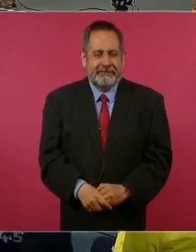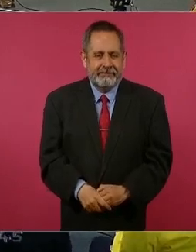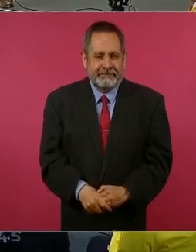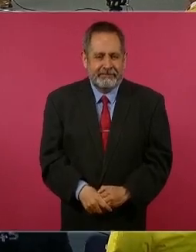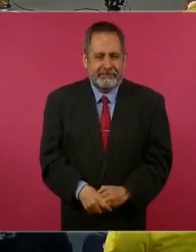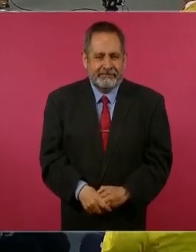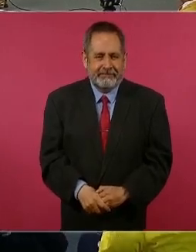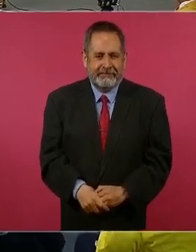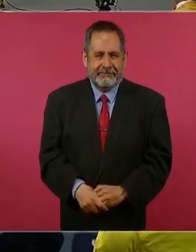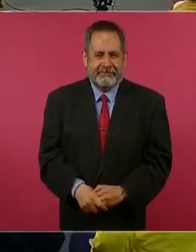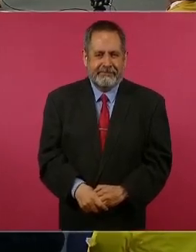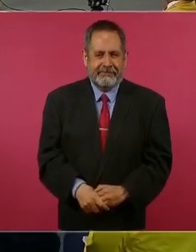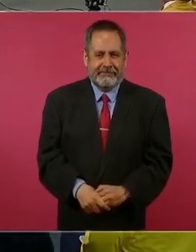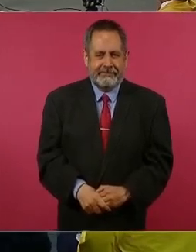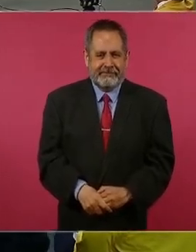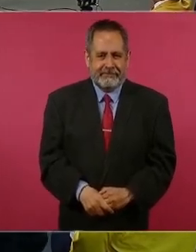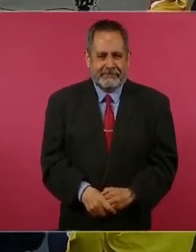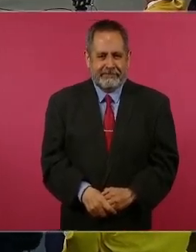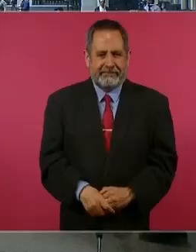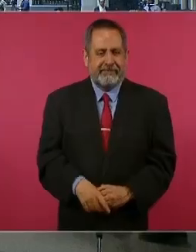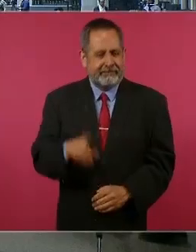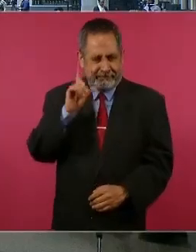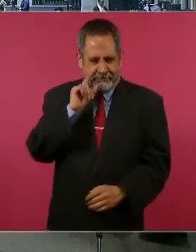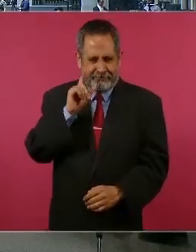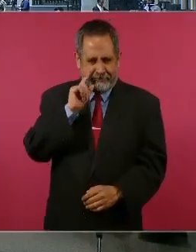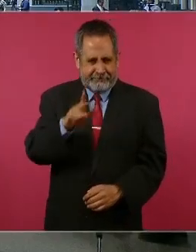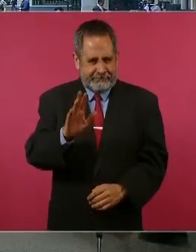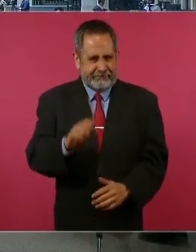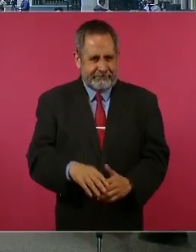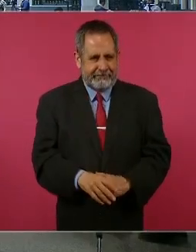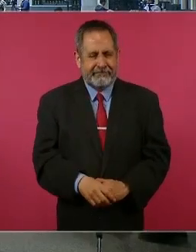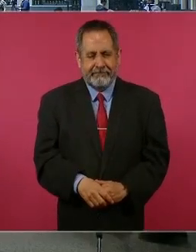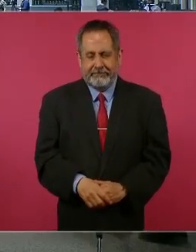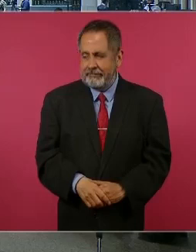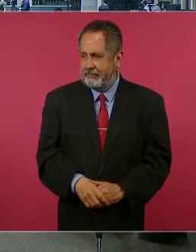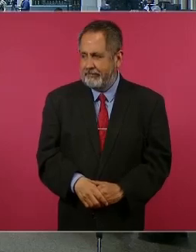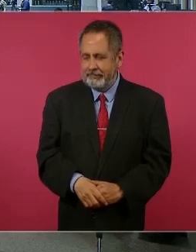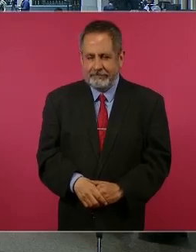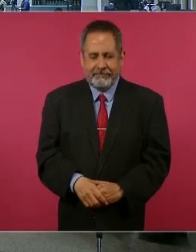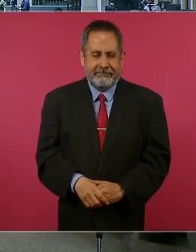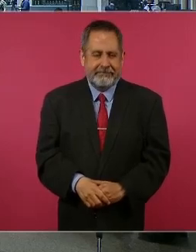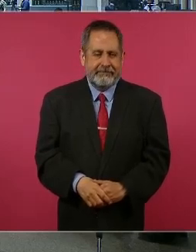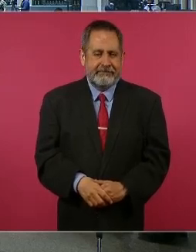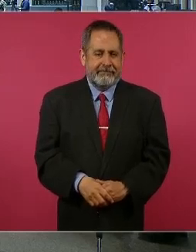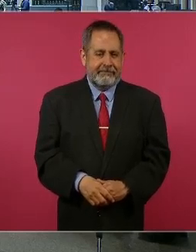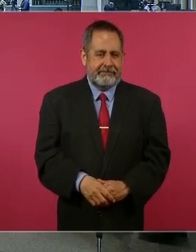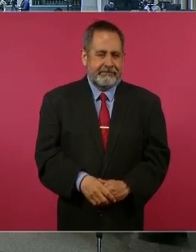mañana mañana cuando cuando dije que no